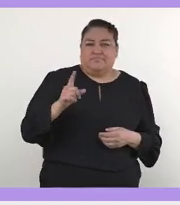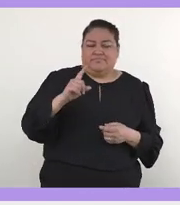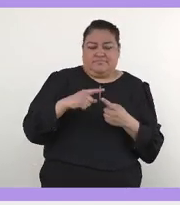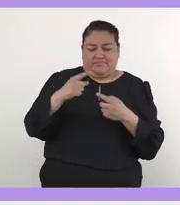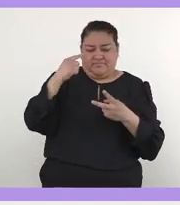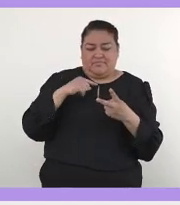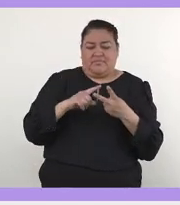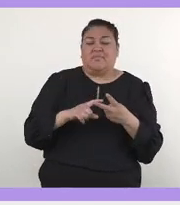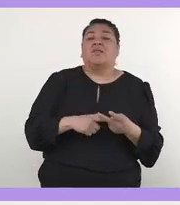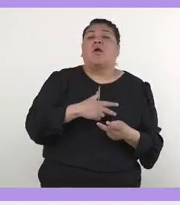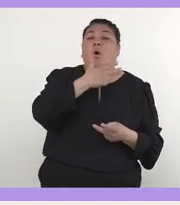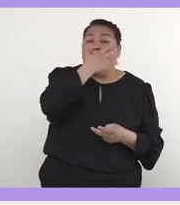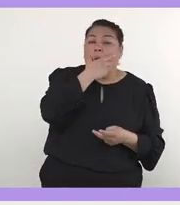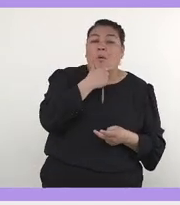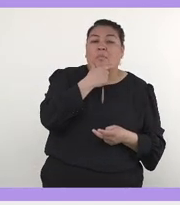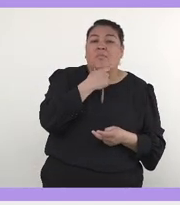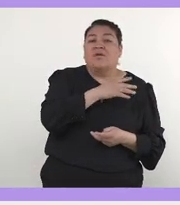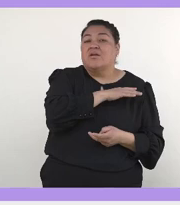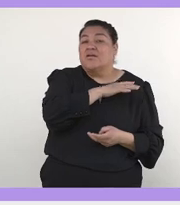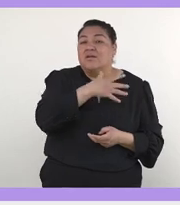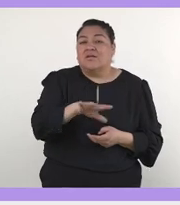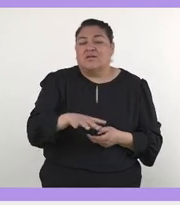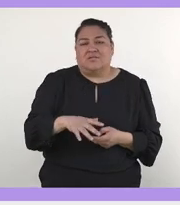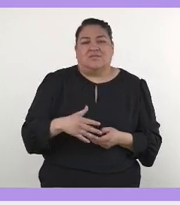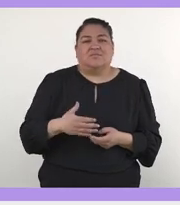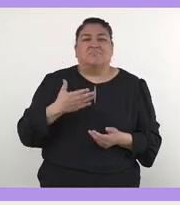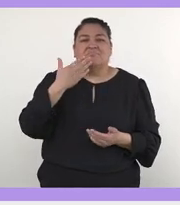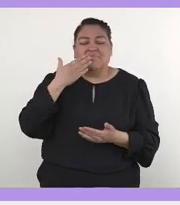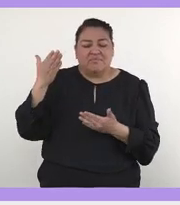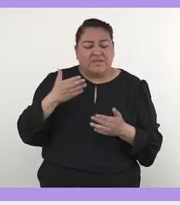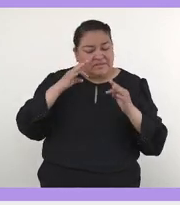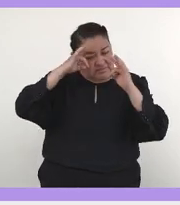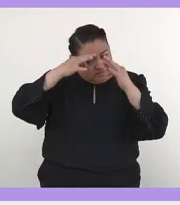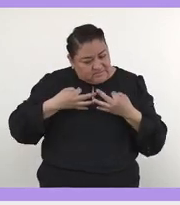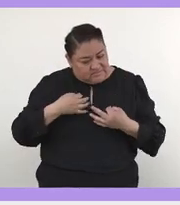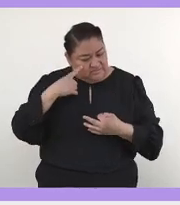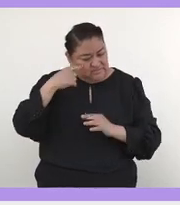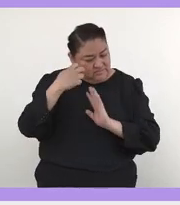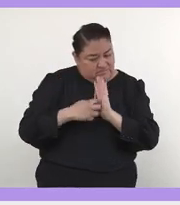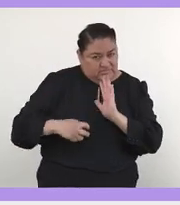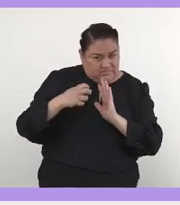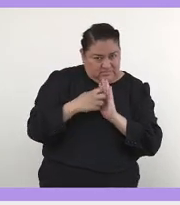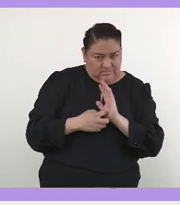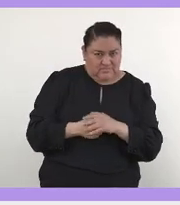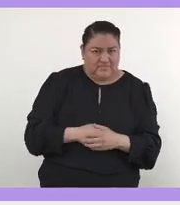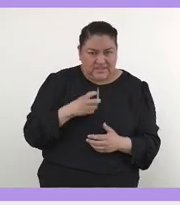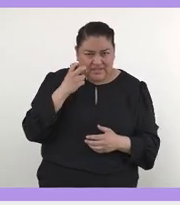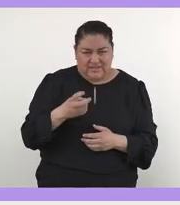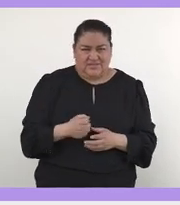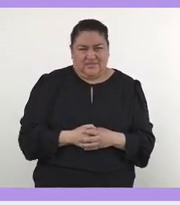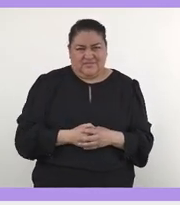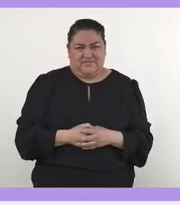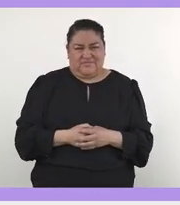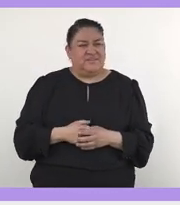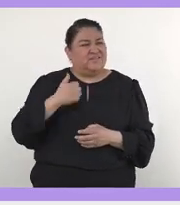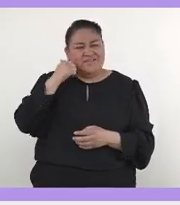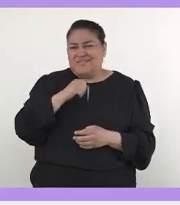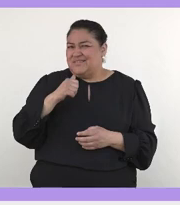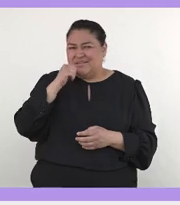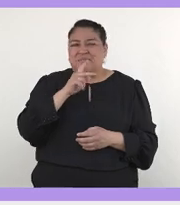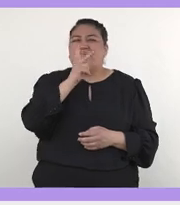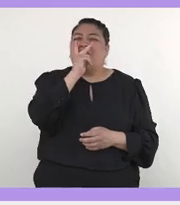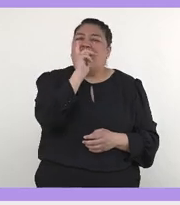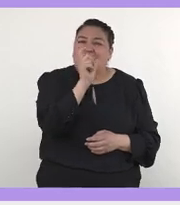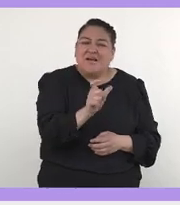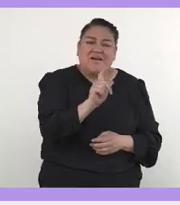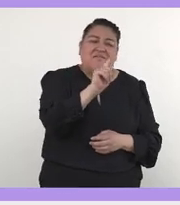utilizan el masculino genérico ese bienvenidos todos todos los que estamos aquí no O sea siempre Tratamos de o sea